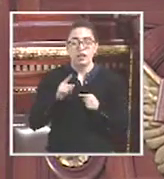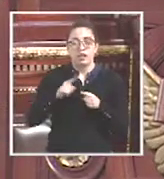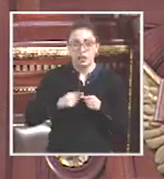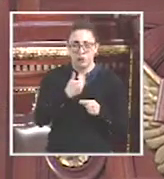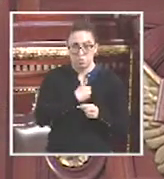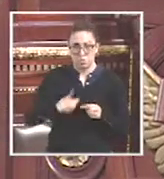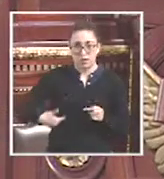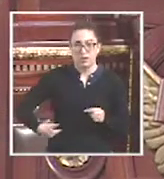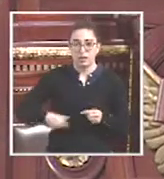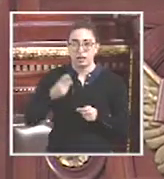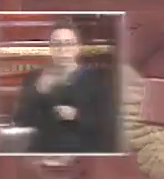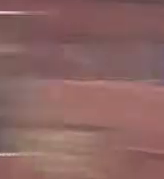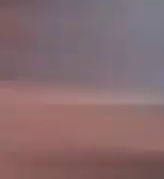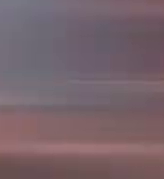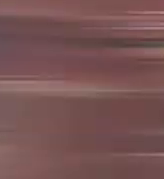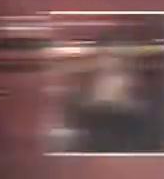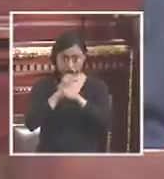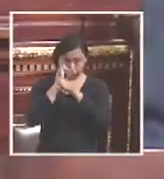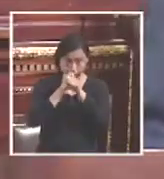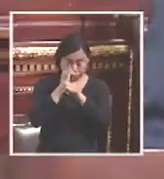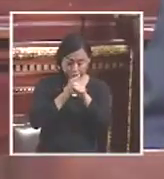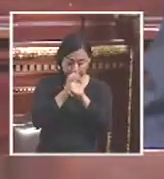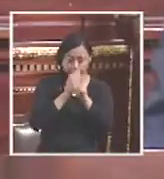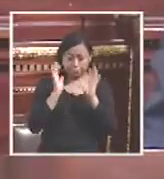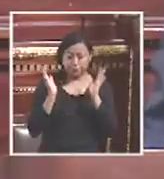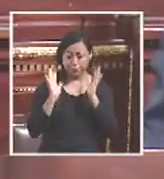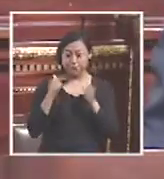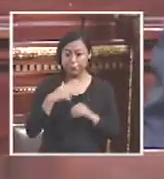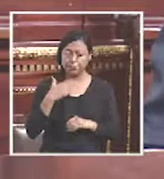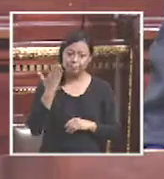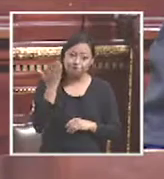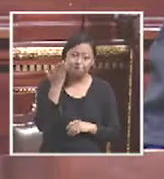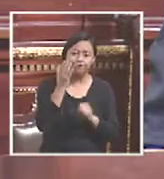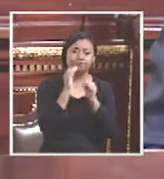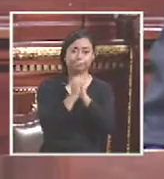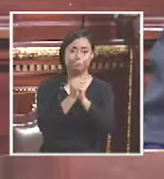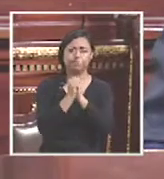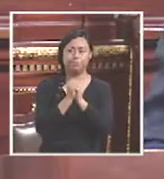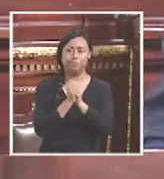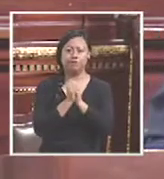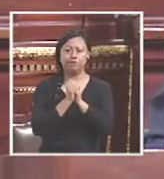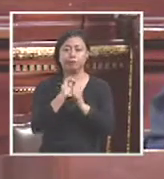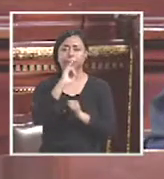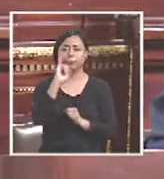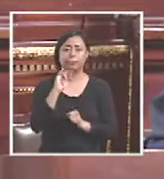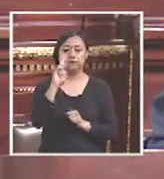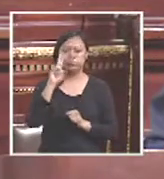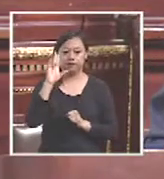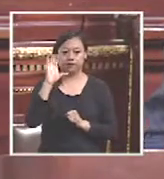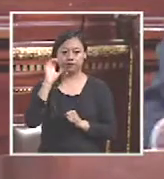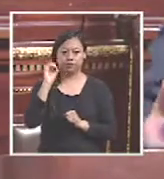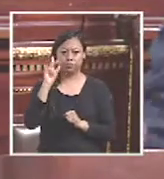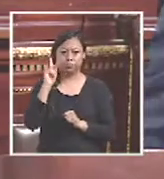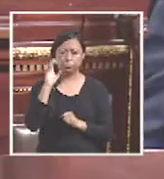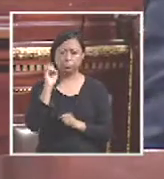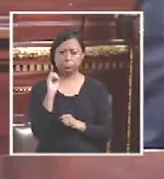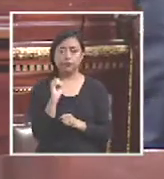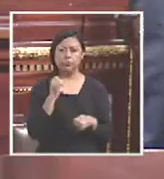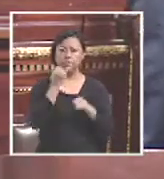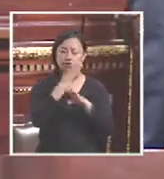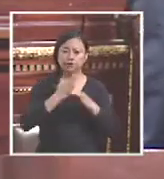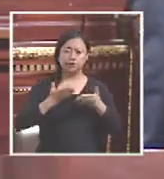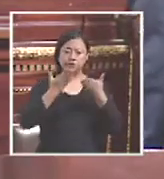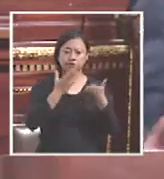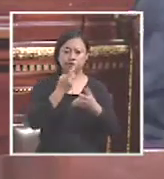preside este sistema. Y yo rogaría a la Junta de Coordinación Política que se informe de este